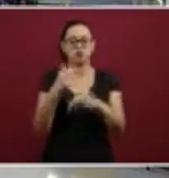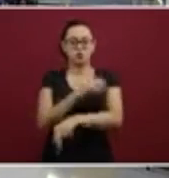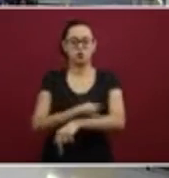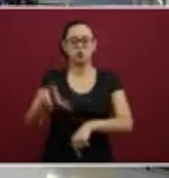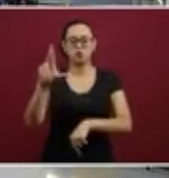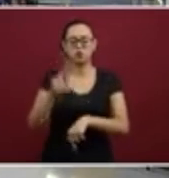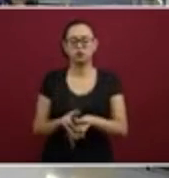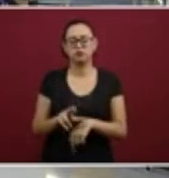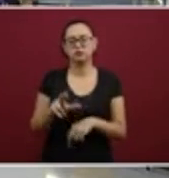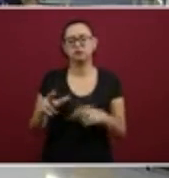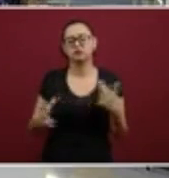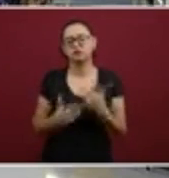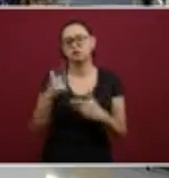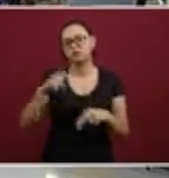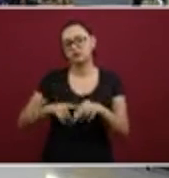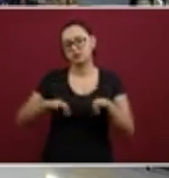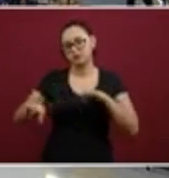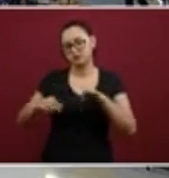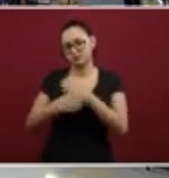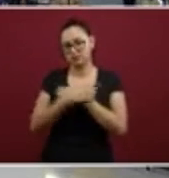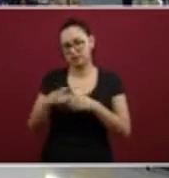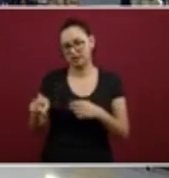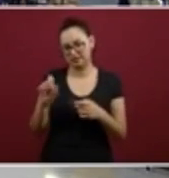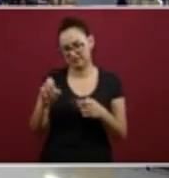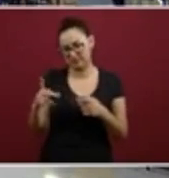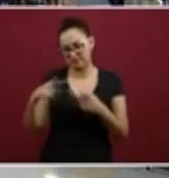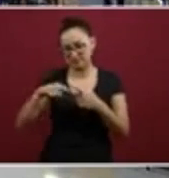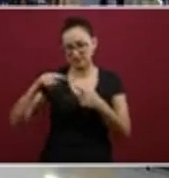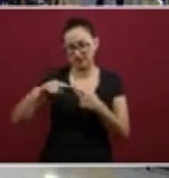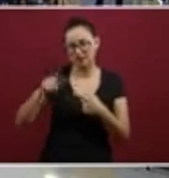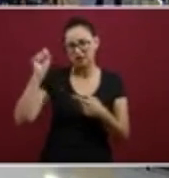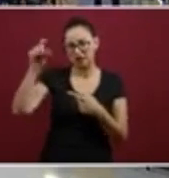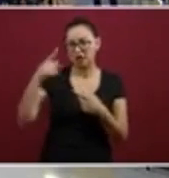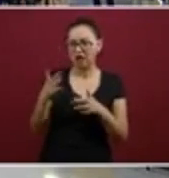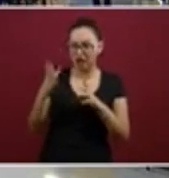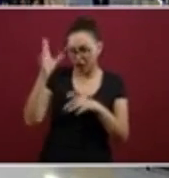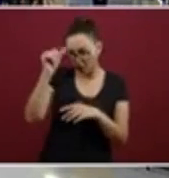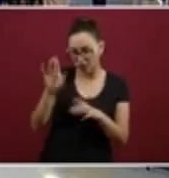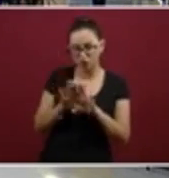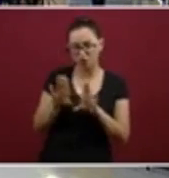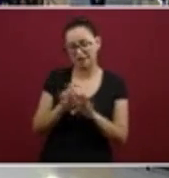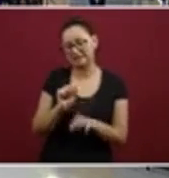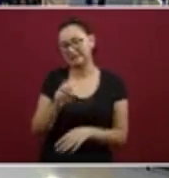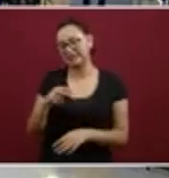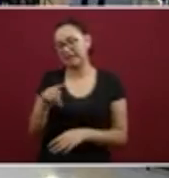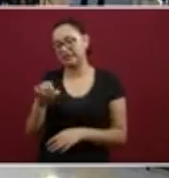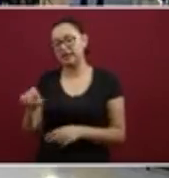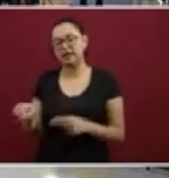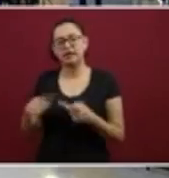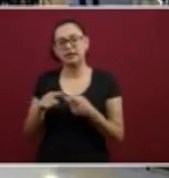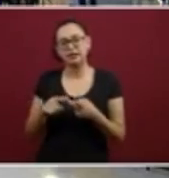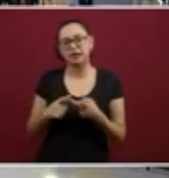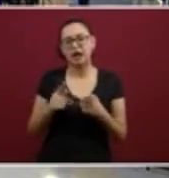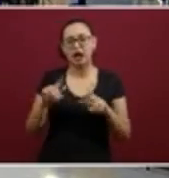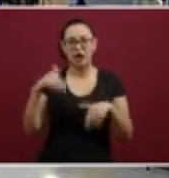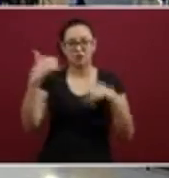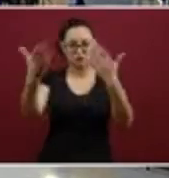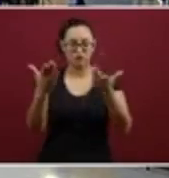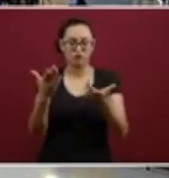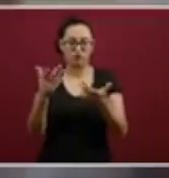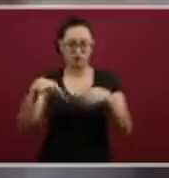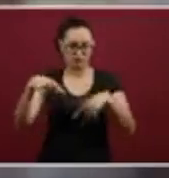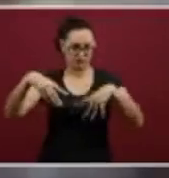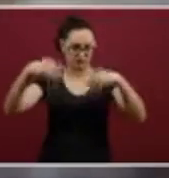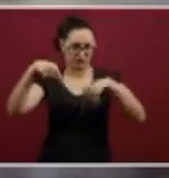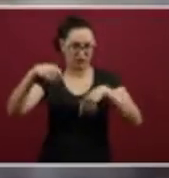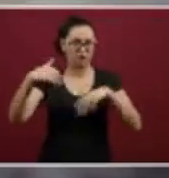Trabajadores de la Educación, ¿en qué términos se dio? ¿De qué hablaron? ¿Si llegaron a algún acuerdo Ahorita mismo hay un plantón allá afuera en Palacio de aquí